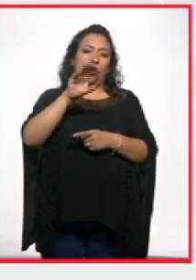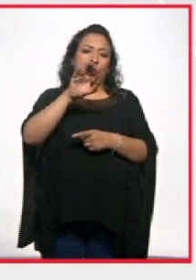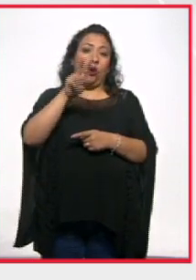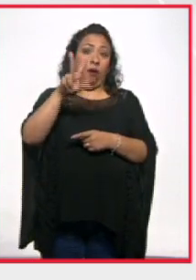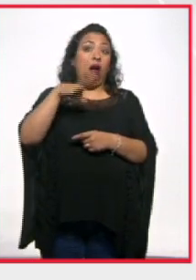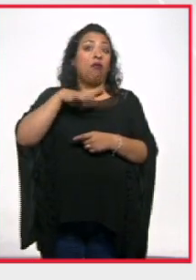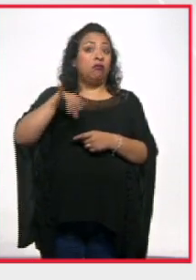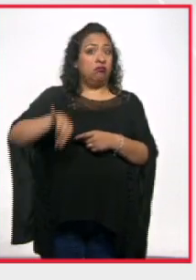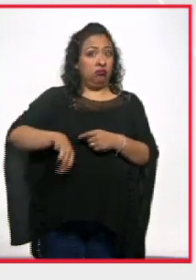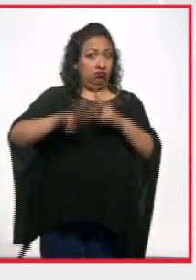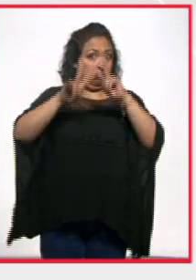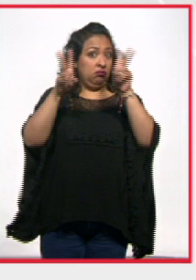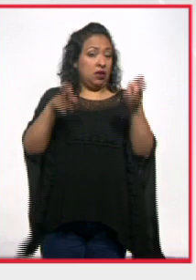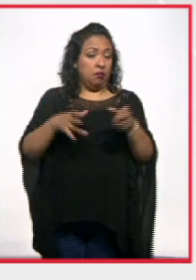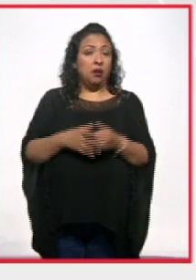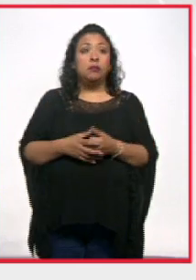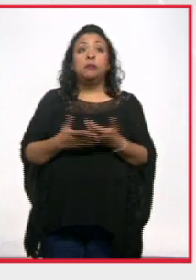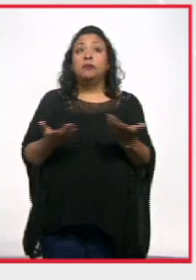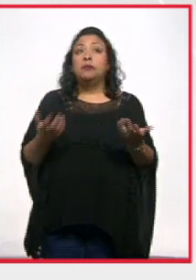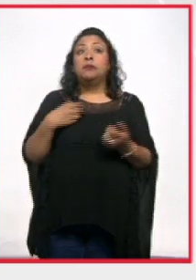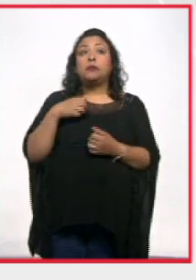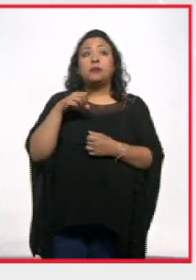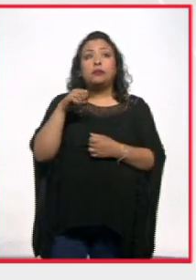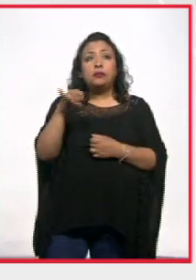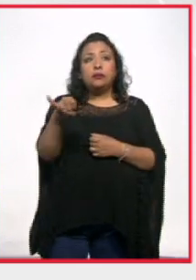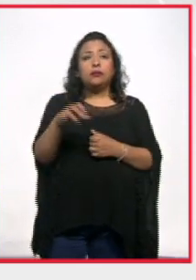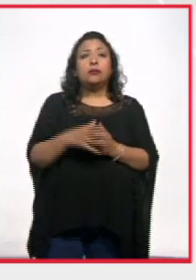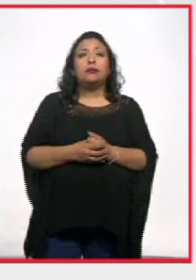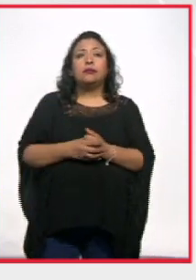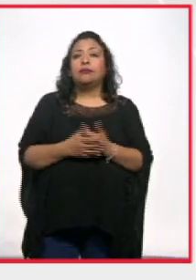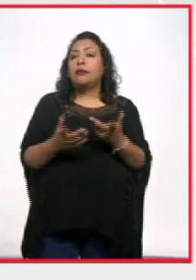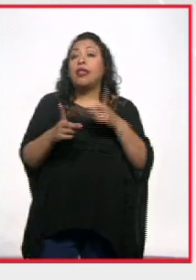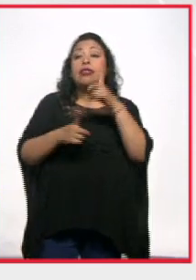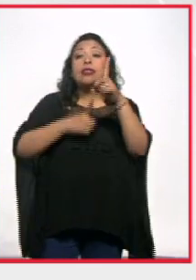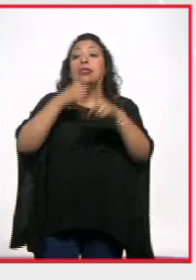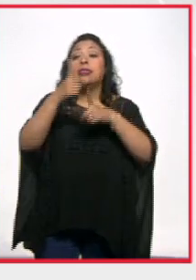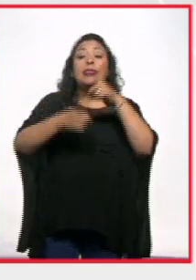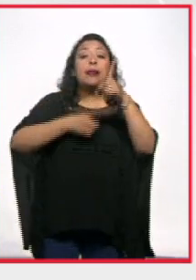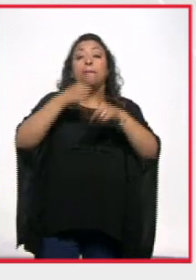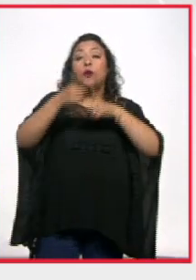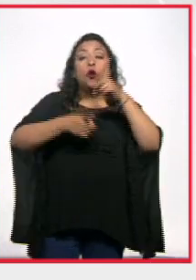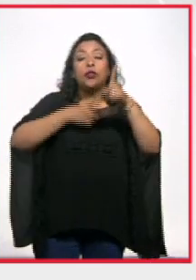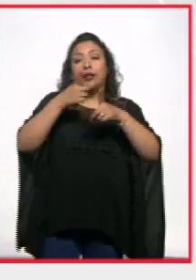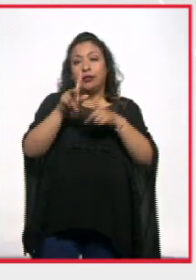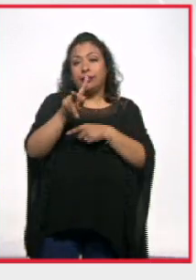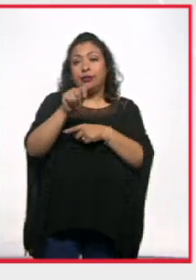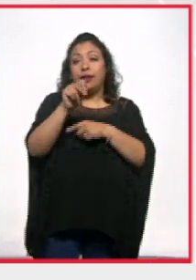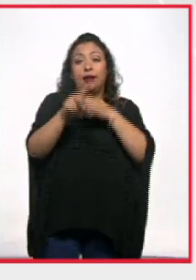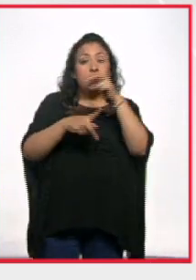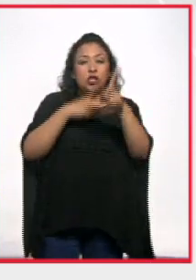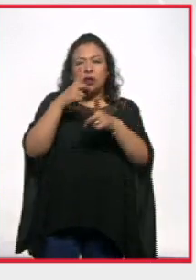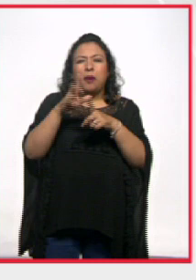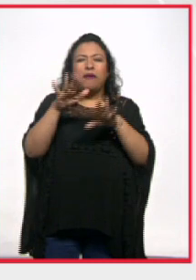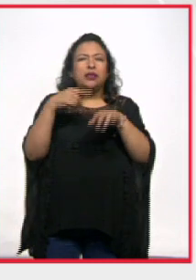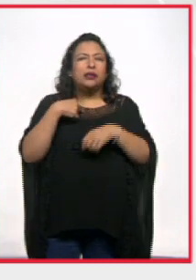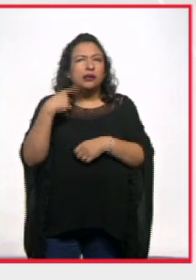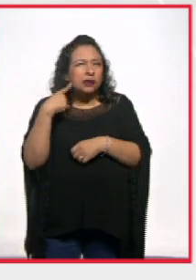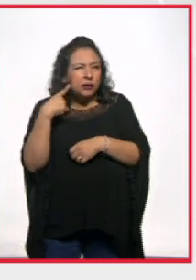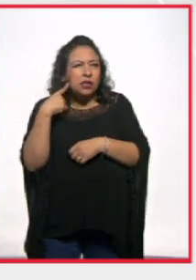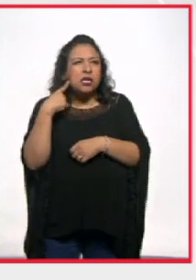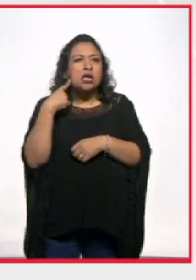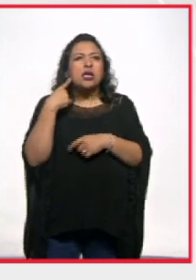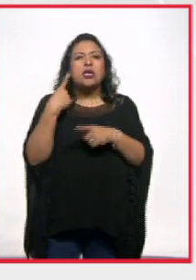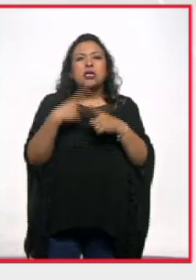cosa interesante de lo que va a hablar. Efectivamente, tiene que ver con deportes, porque bueno, a veces escuchamos a